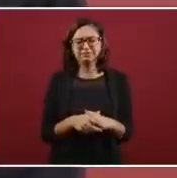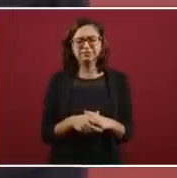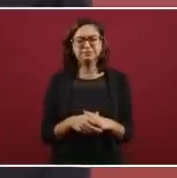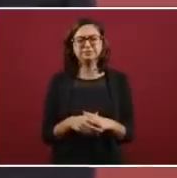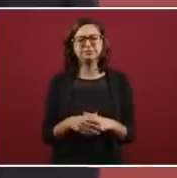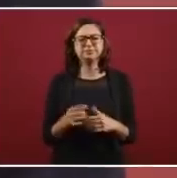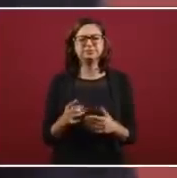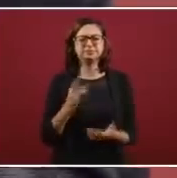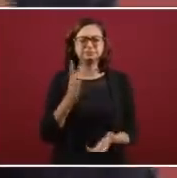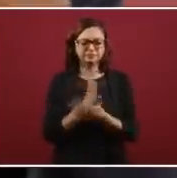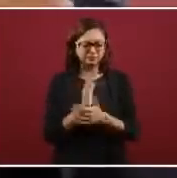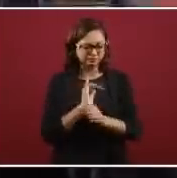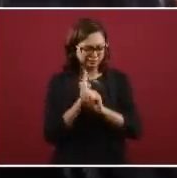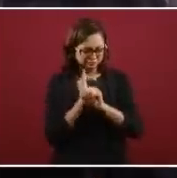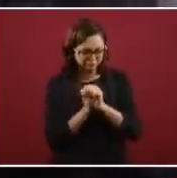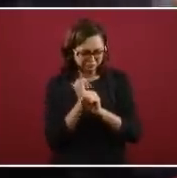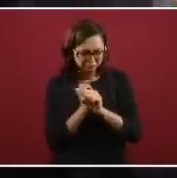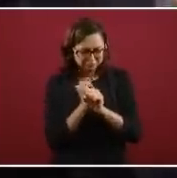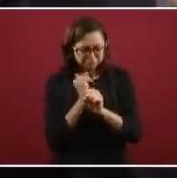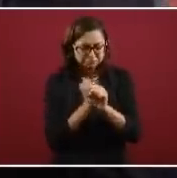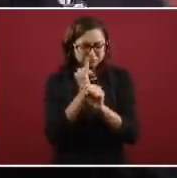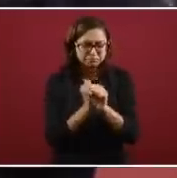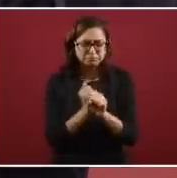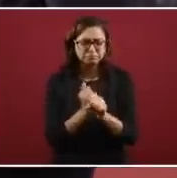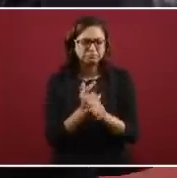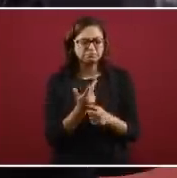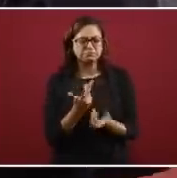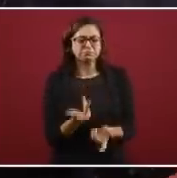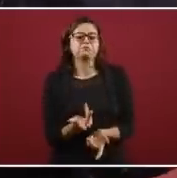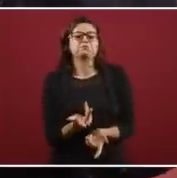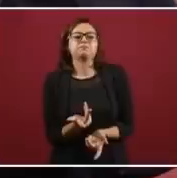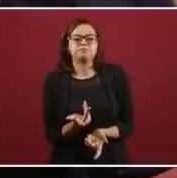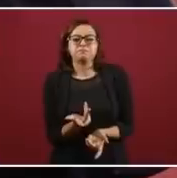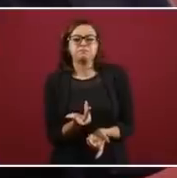Es una investigación y él tomó